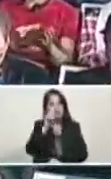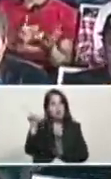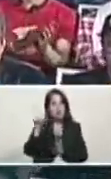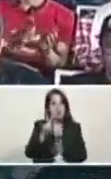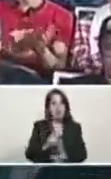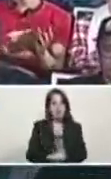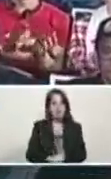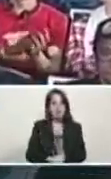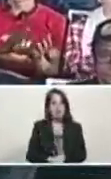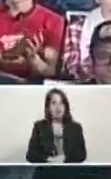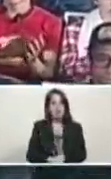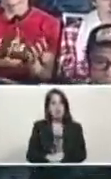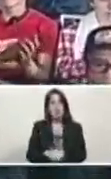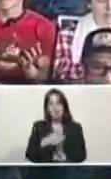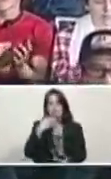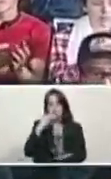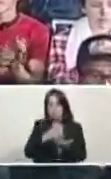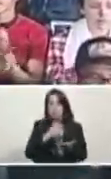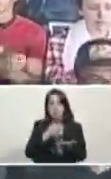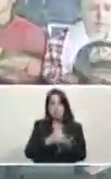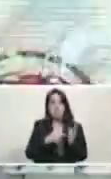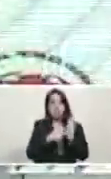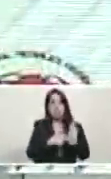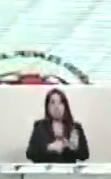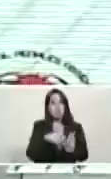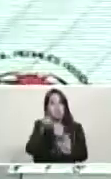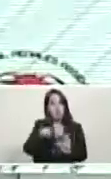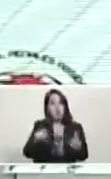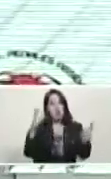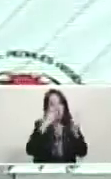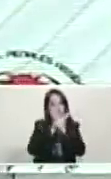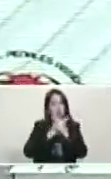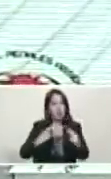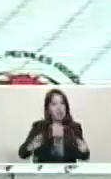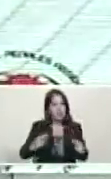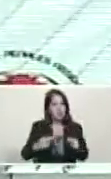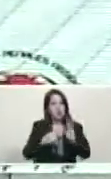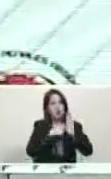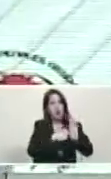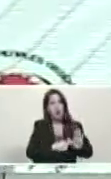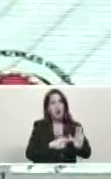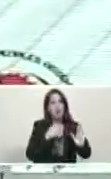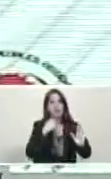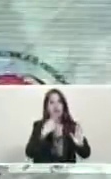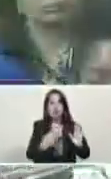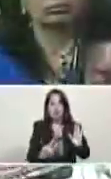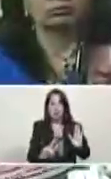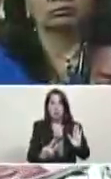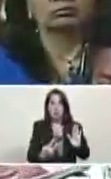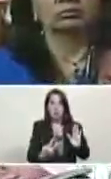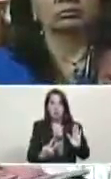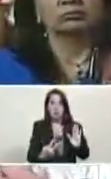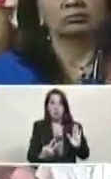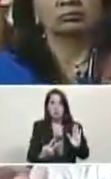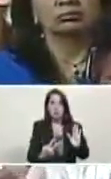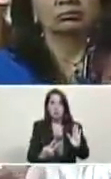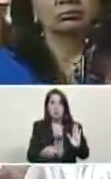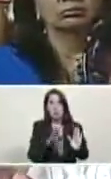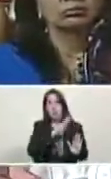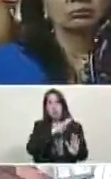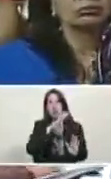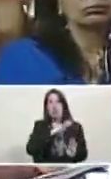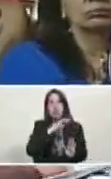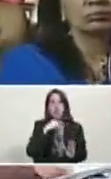manifestamos también nuestro compromiso en ser mos voceros y voceras de esta venezuela